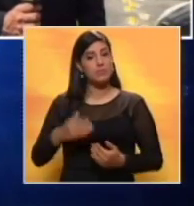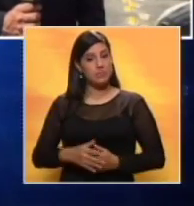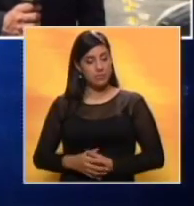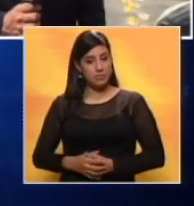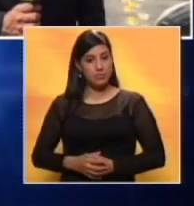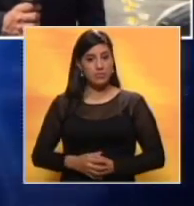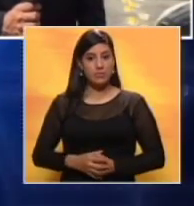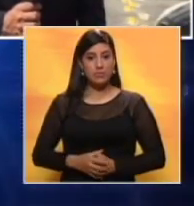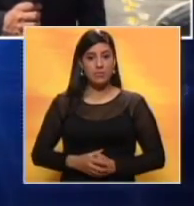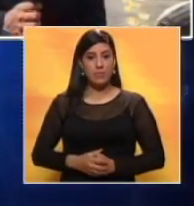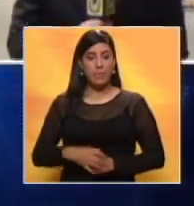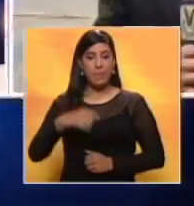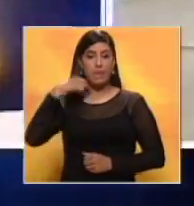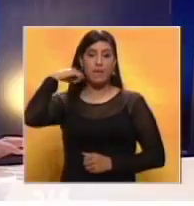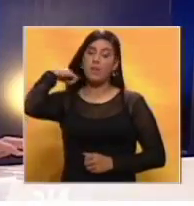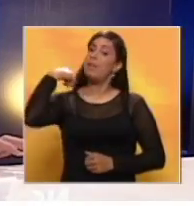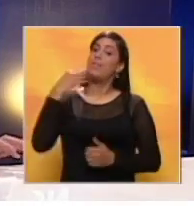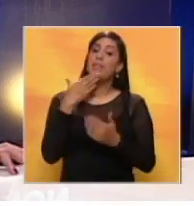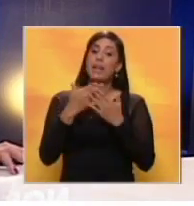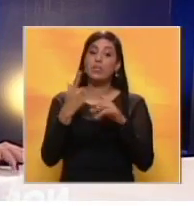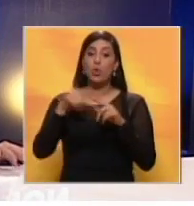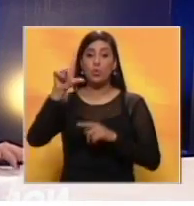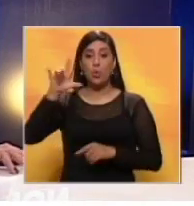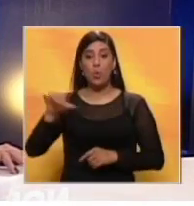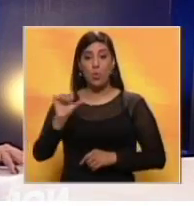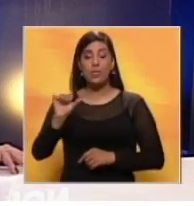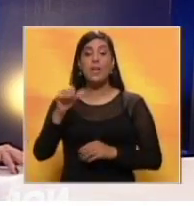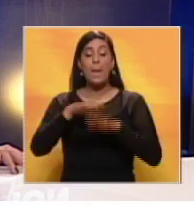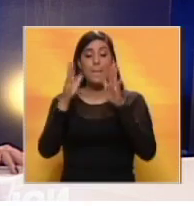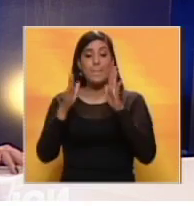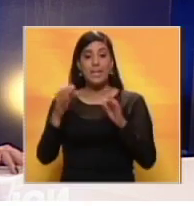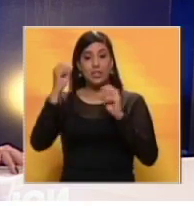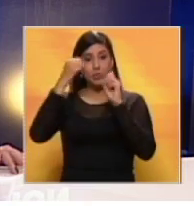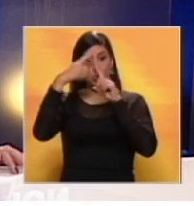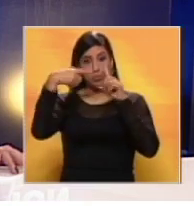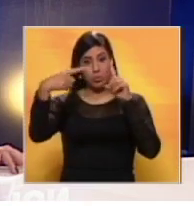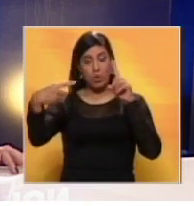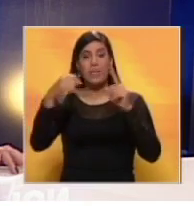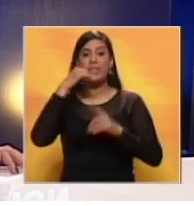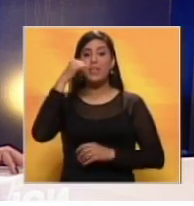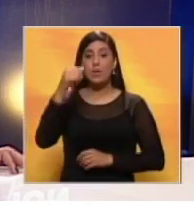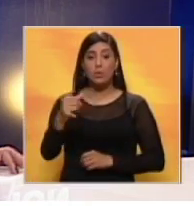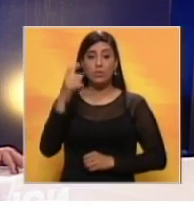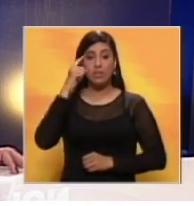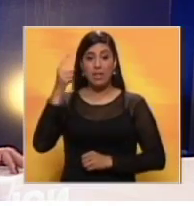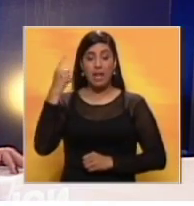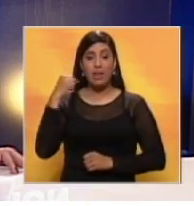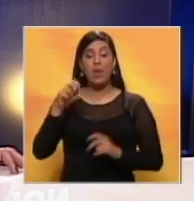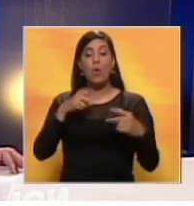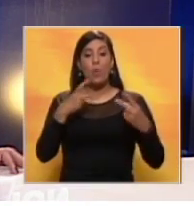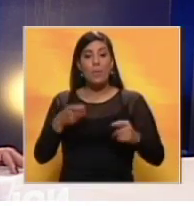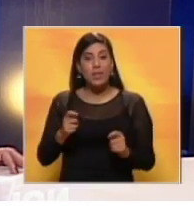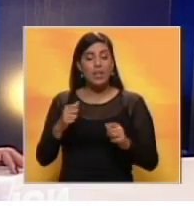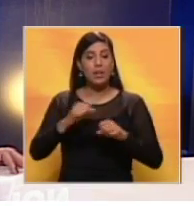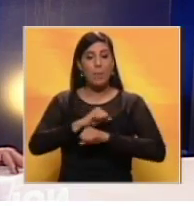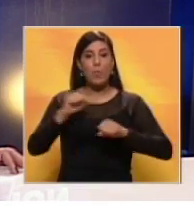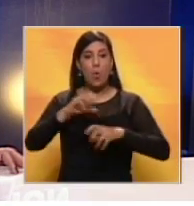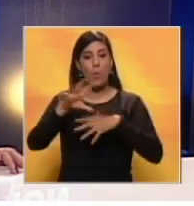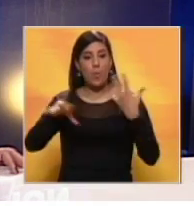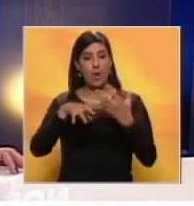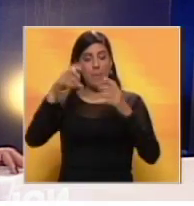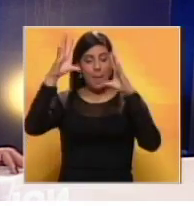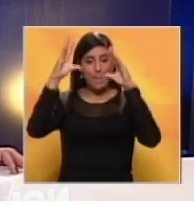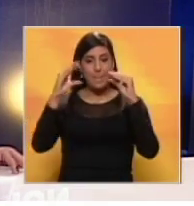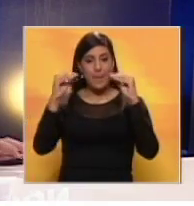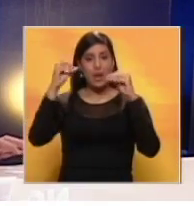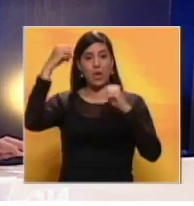noticiero Venevisión. Gracias, Randolfo. Luis Mota Domínguez, ministro de Energía Eléctrica, denunció que el día de ayer un nuevo intento de sabotaje al sistema